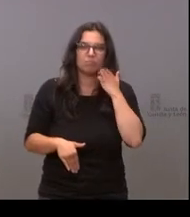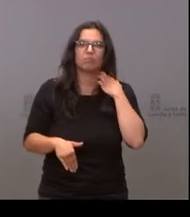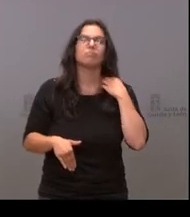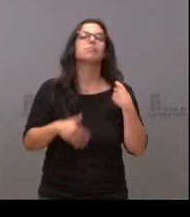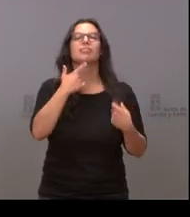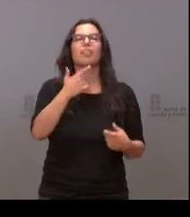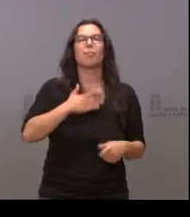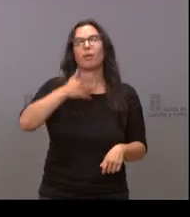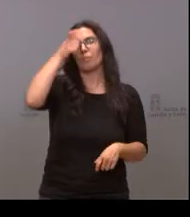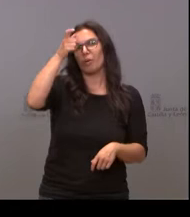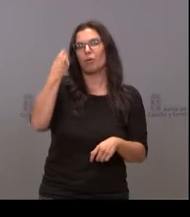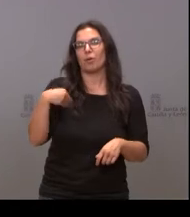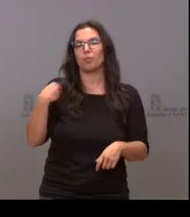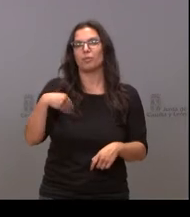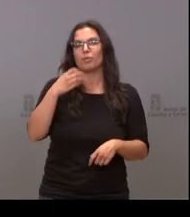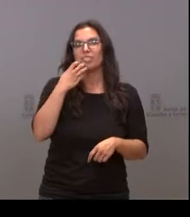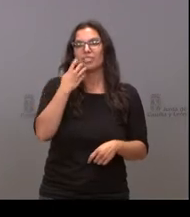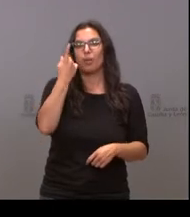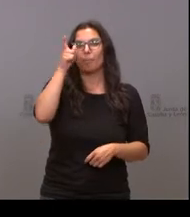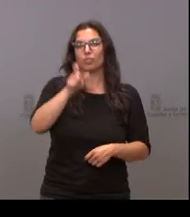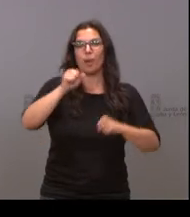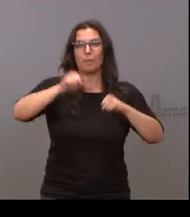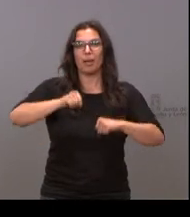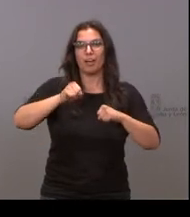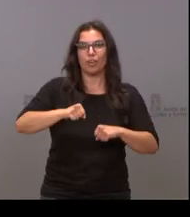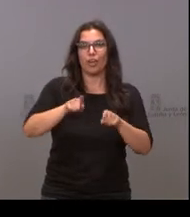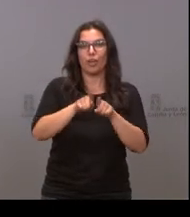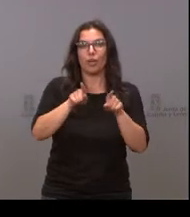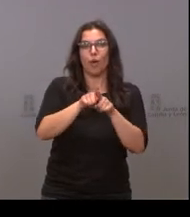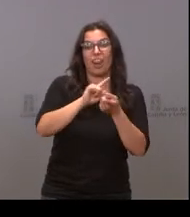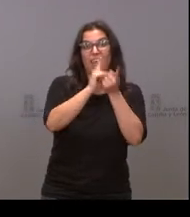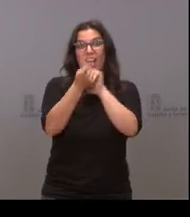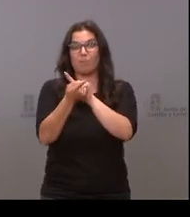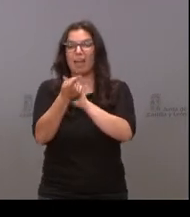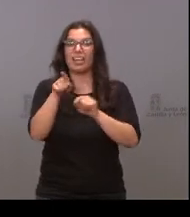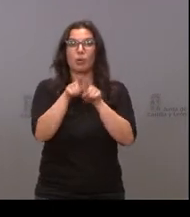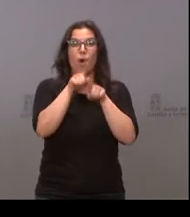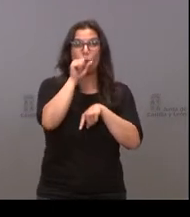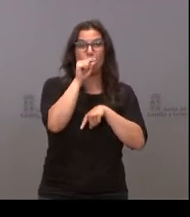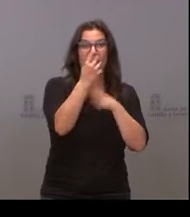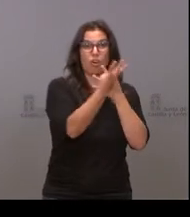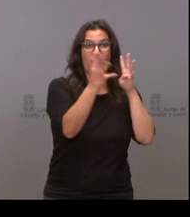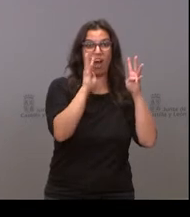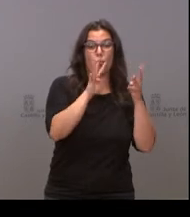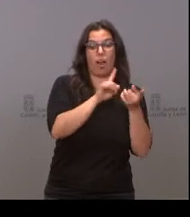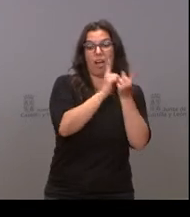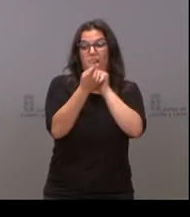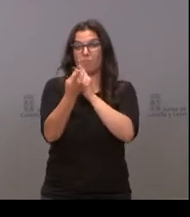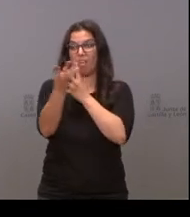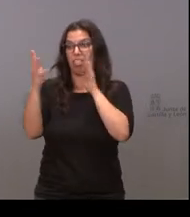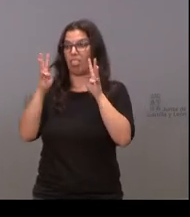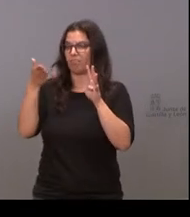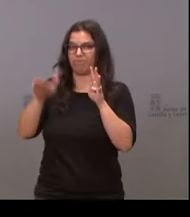que a cambio de jaulas una persona mayor pájaro muerto pero cuando nos encontramos en una situación de